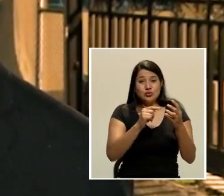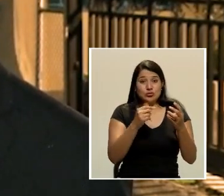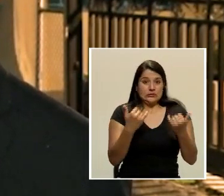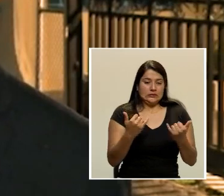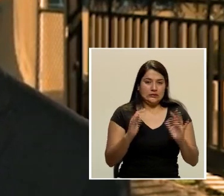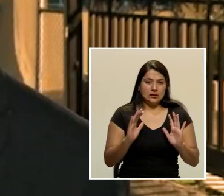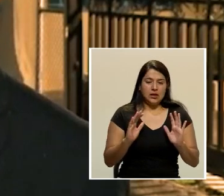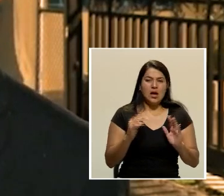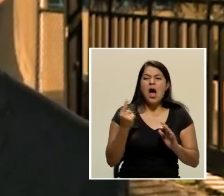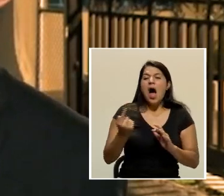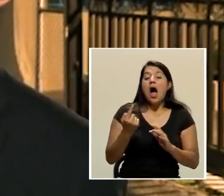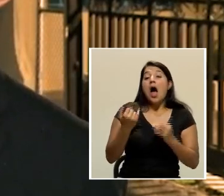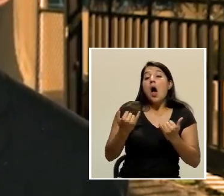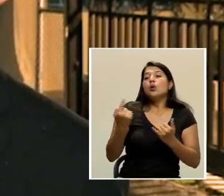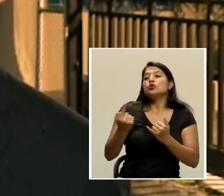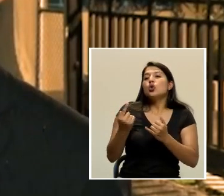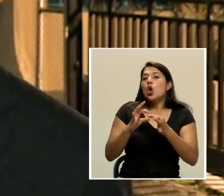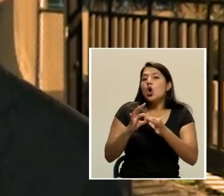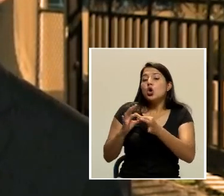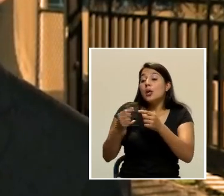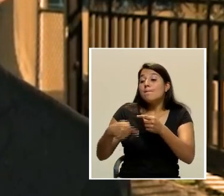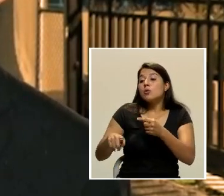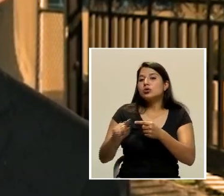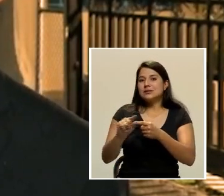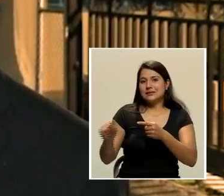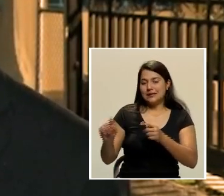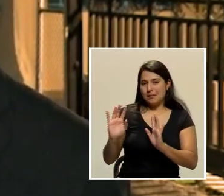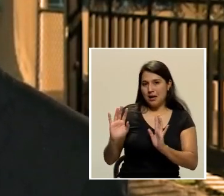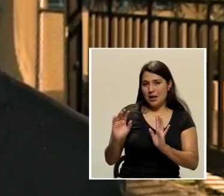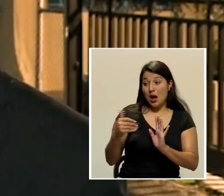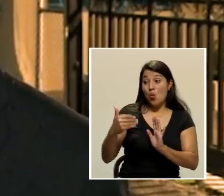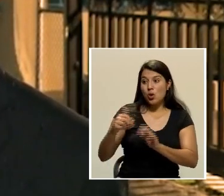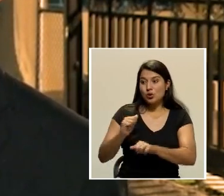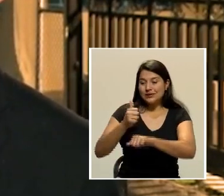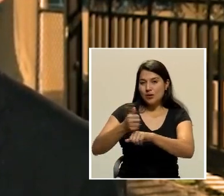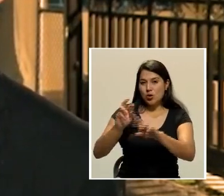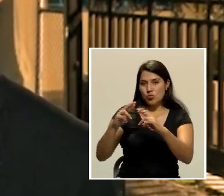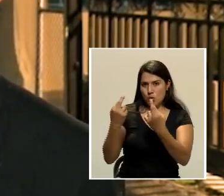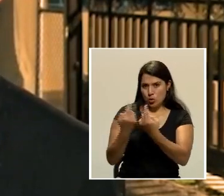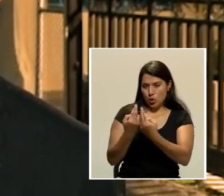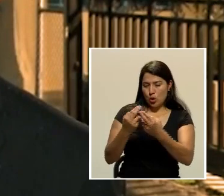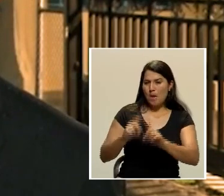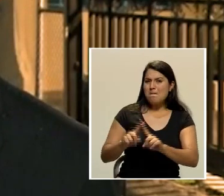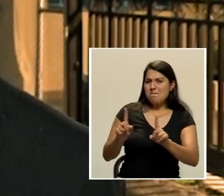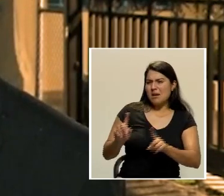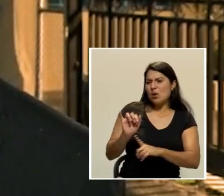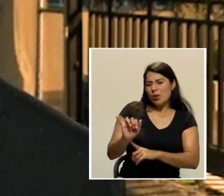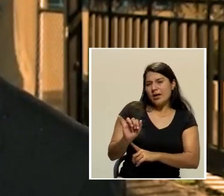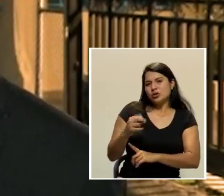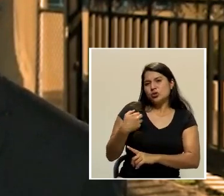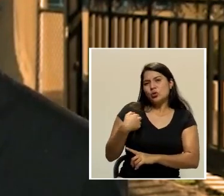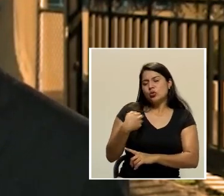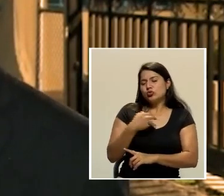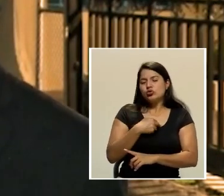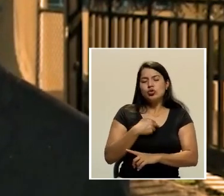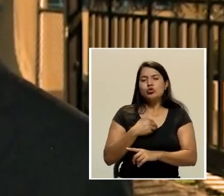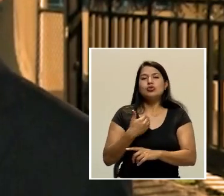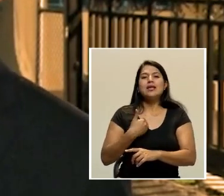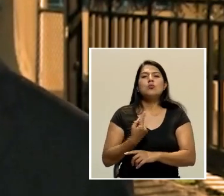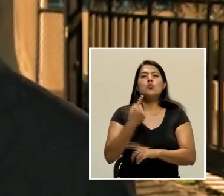días, se va a correr un modelo último para ver un tema, sobre todo en la parte de sección comercial, pero lo de la mesa, el